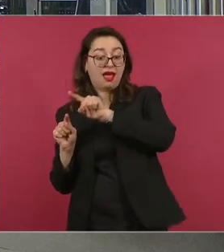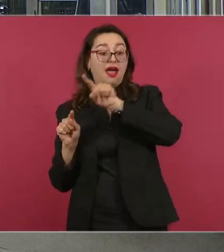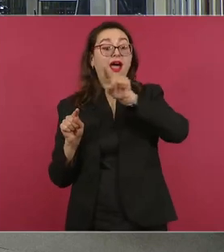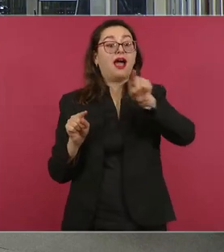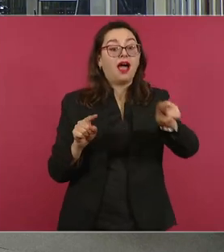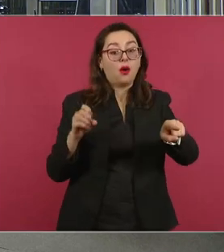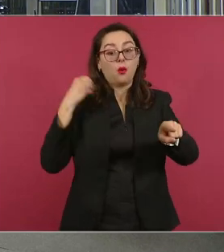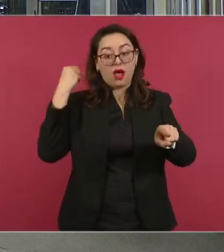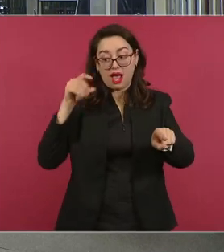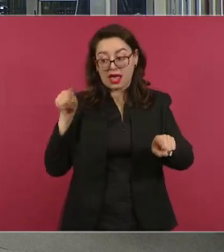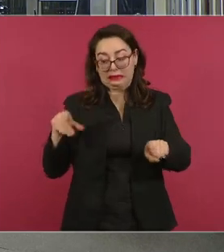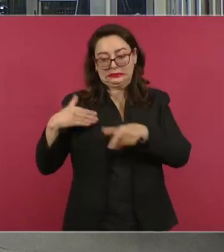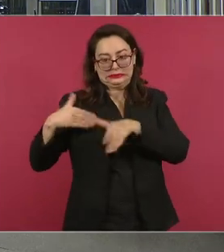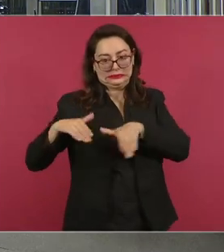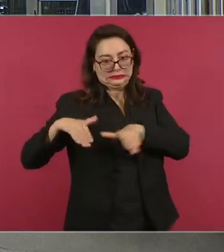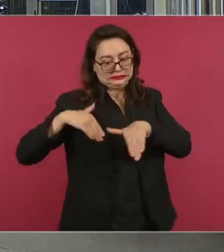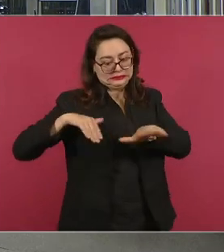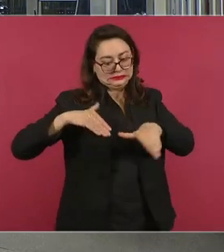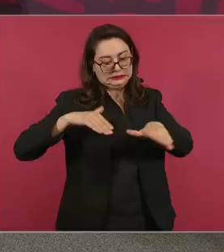Entonces,